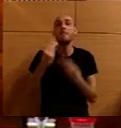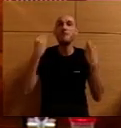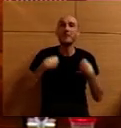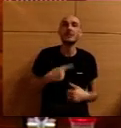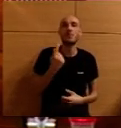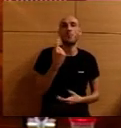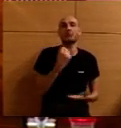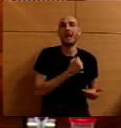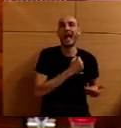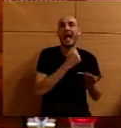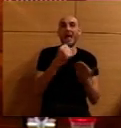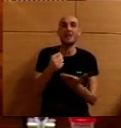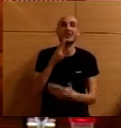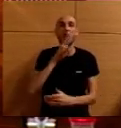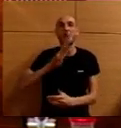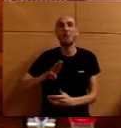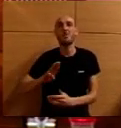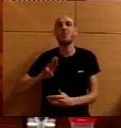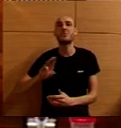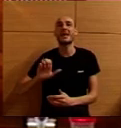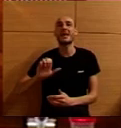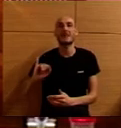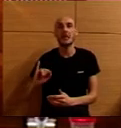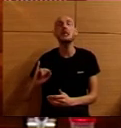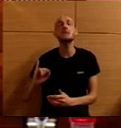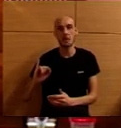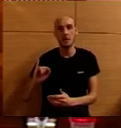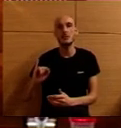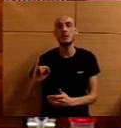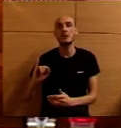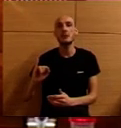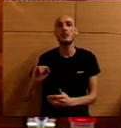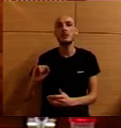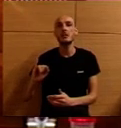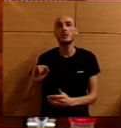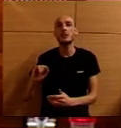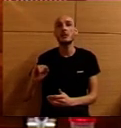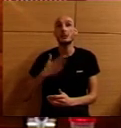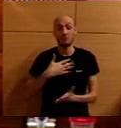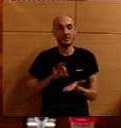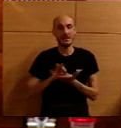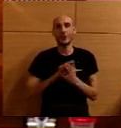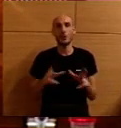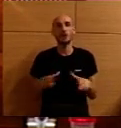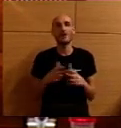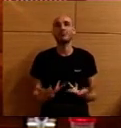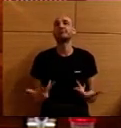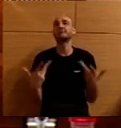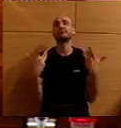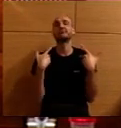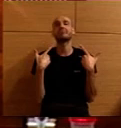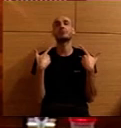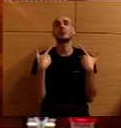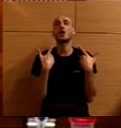ayudas individualizadas, que es pagar la restitución por parte de los servicios sociales del contador con